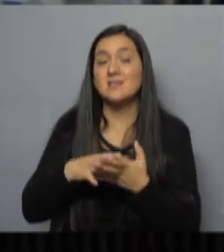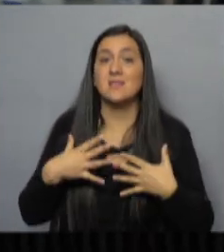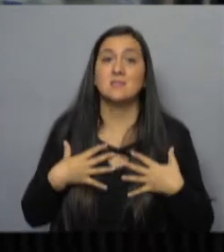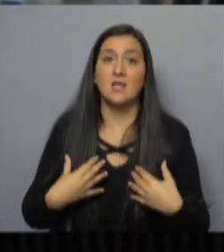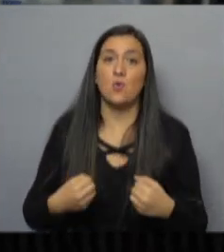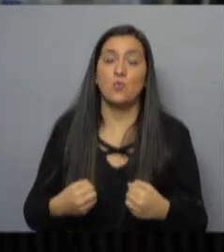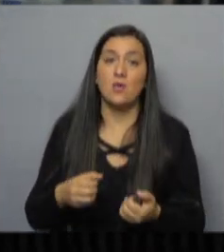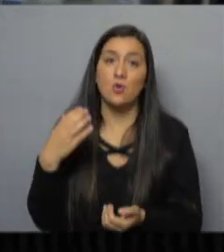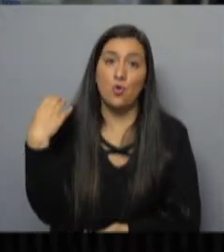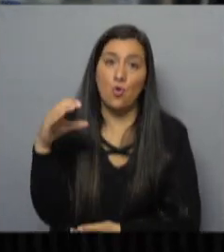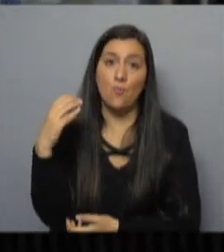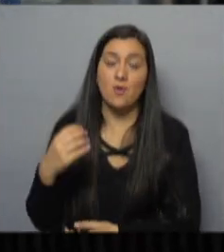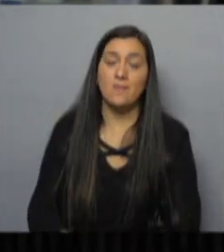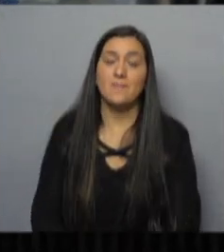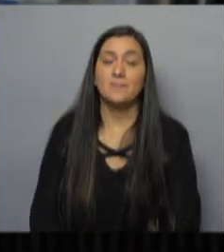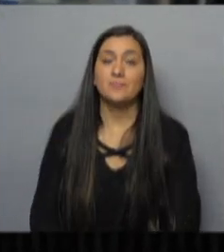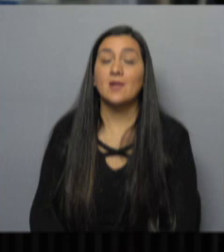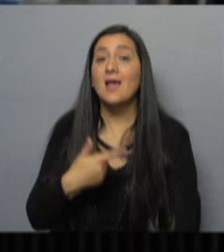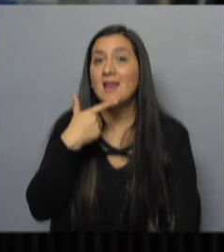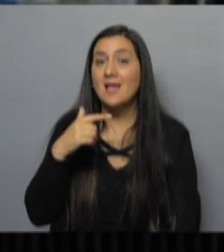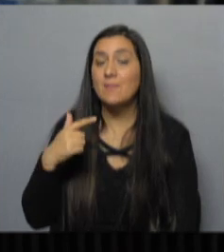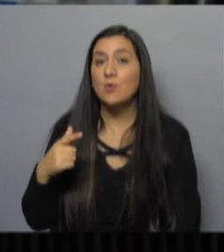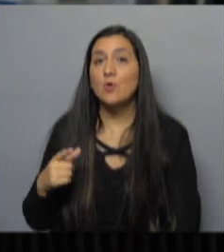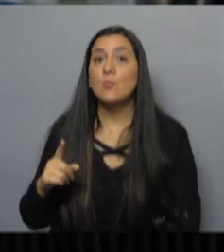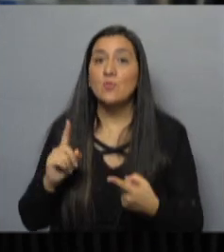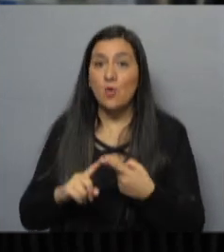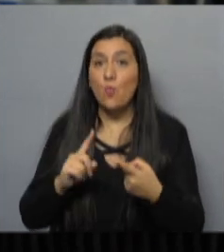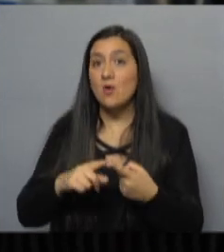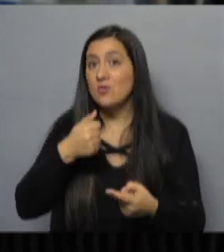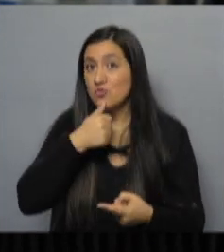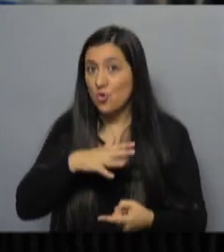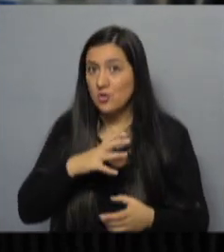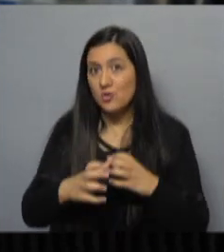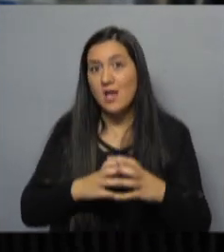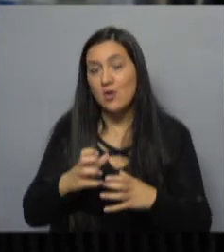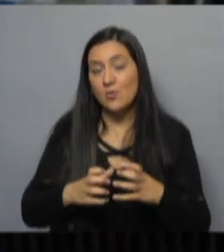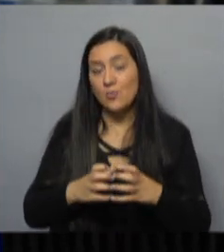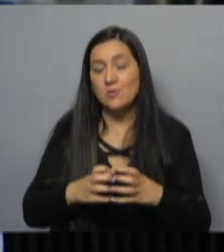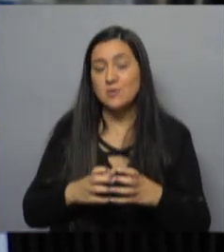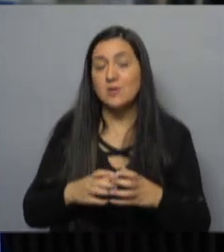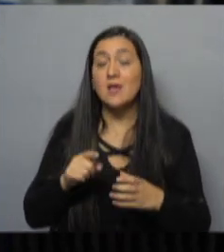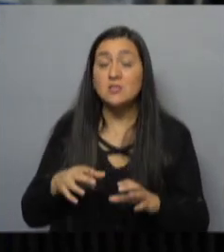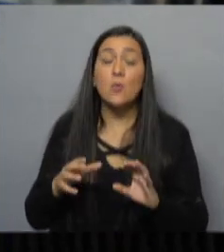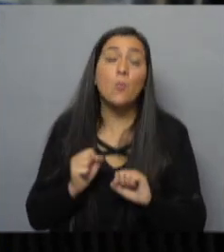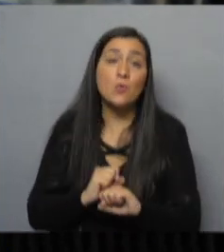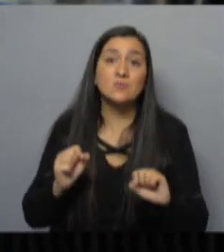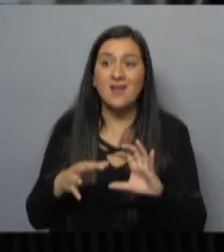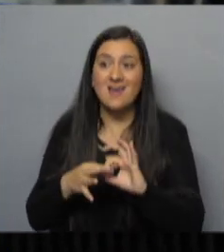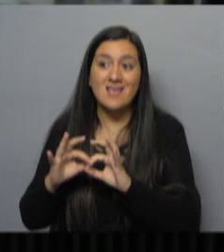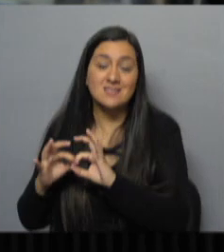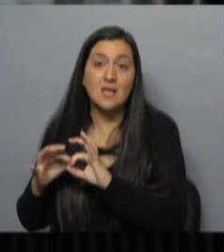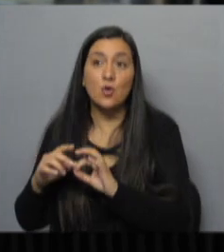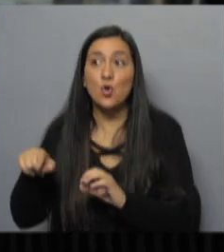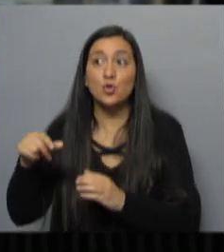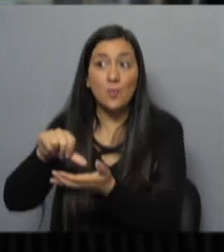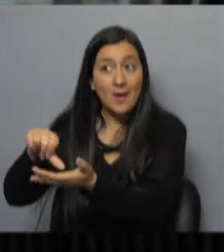Colombia. El ejemplo del pacto histórico, ¿considerás que sería aplicable a otros países esa alianza, digamos, entre partidos políticos y organizaciones